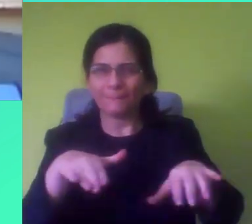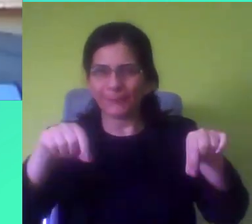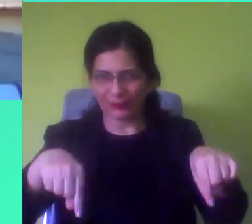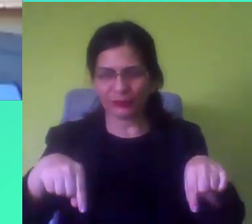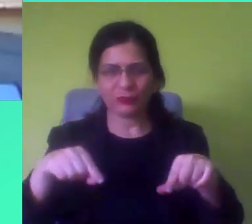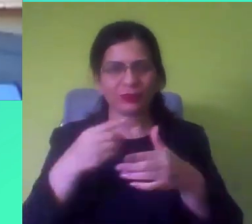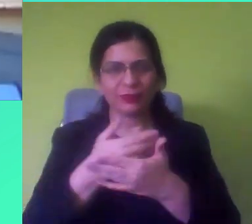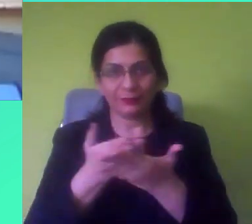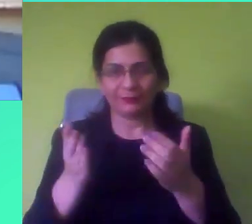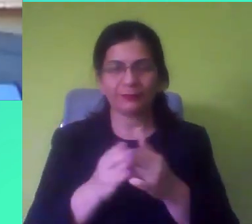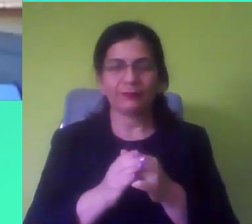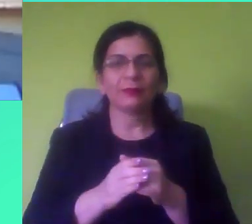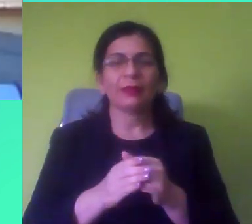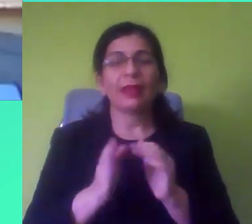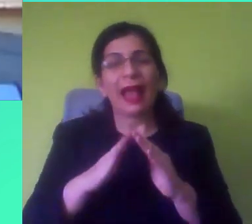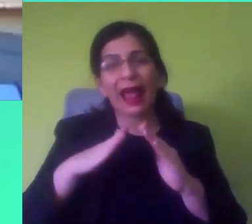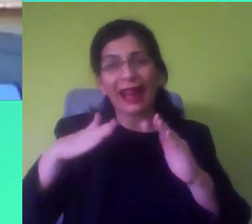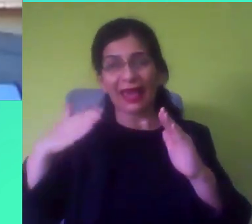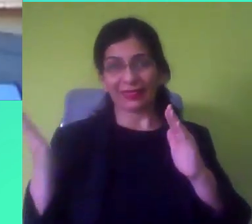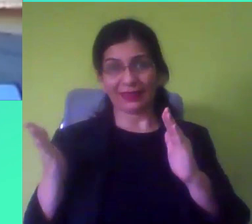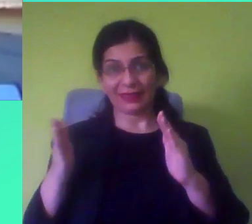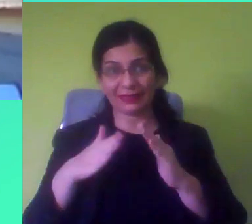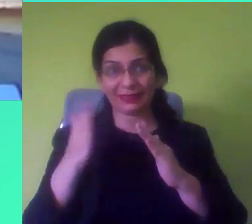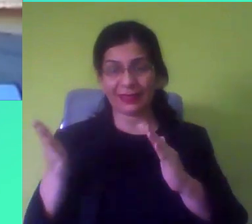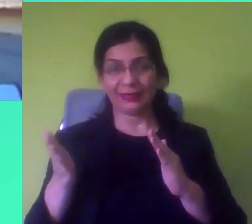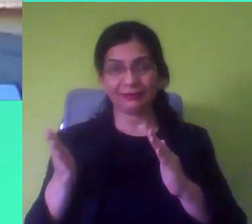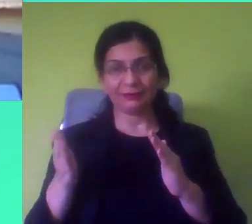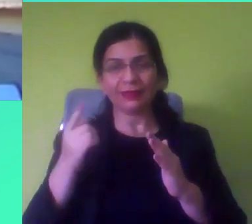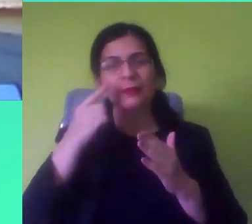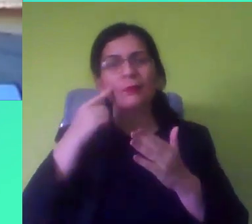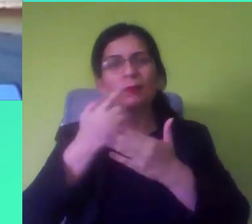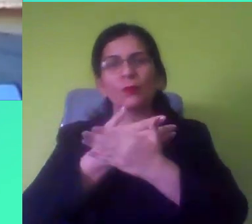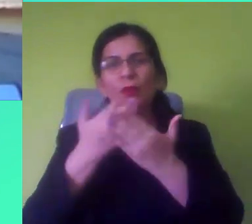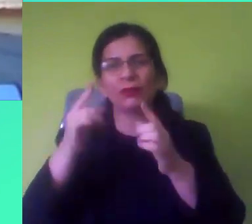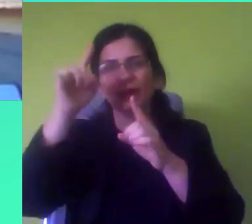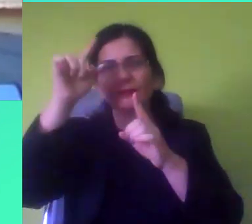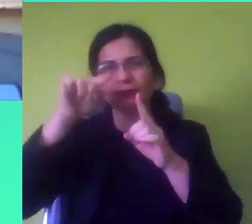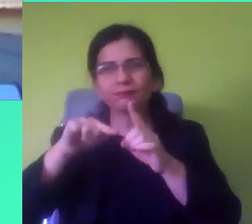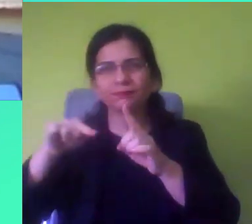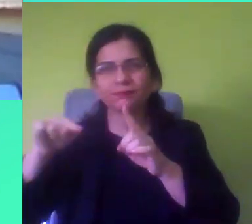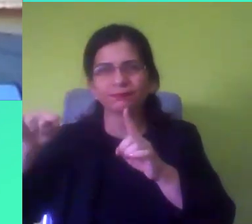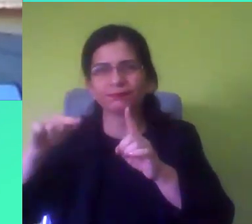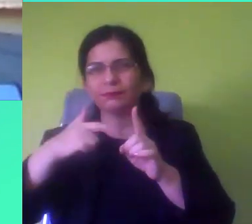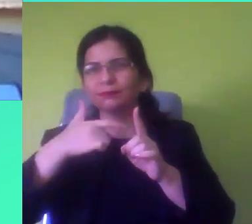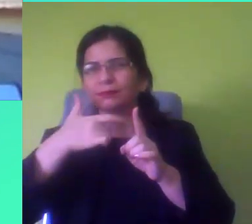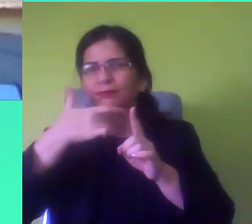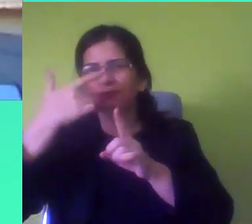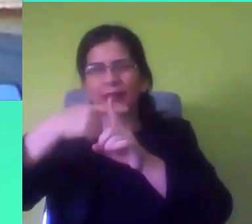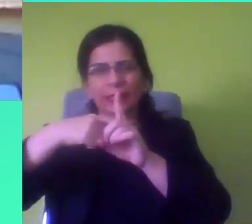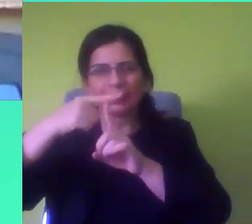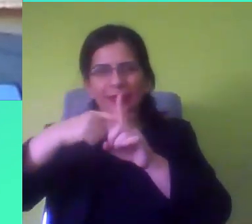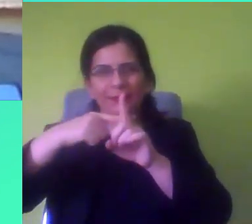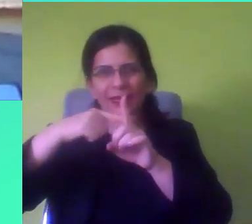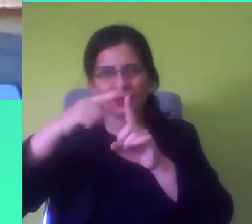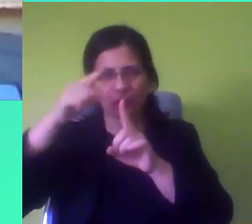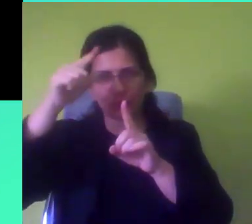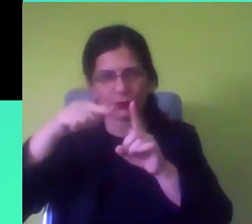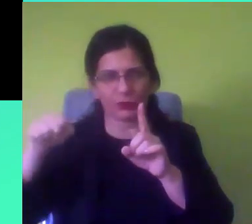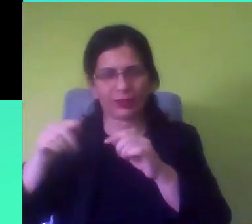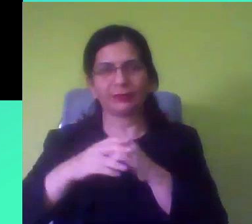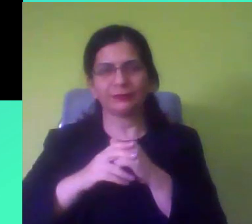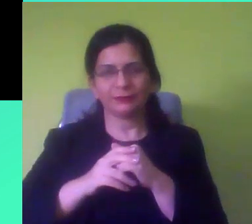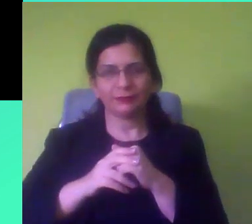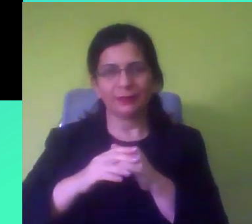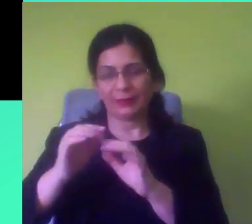andino, y acá a la derecha lo que estamos viendo son una curva de temperatura. Se fijan, acá tenemos una escala de temperatura desde